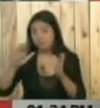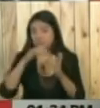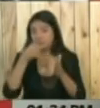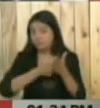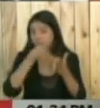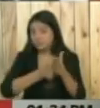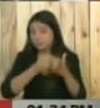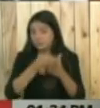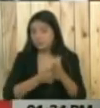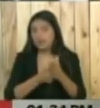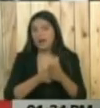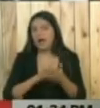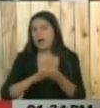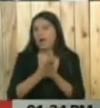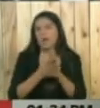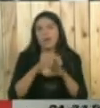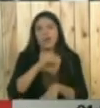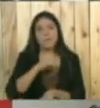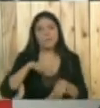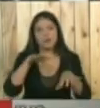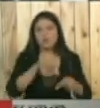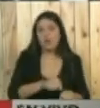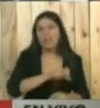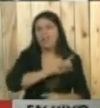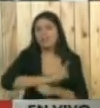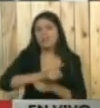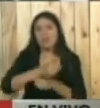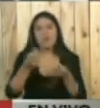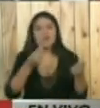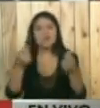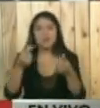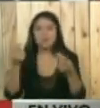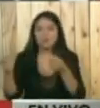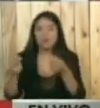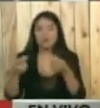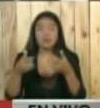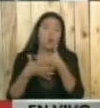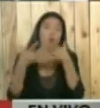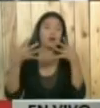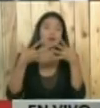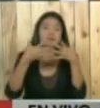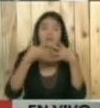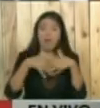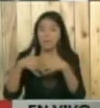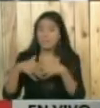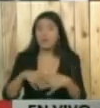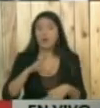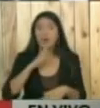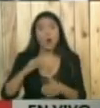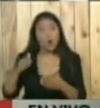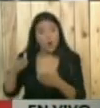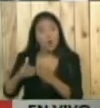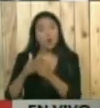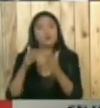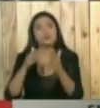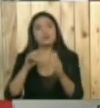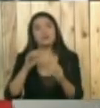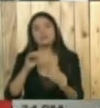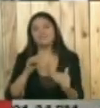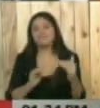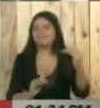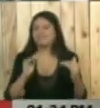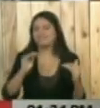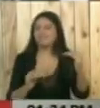combate contra las privatizaciones, la dictadura financiera de las grandes corporaciones, contra esa desigualdad en